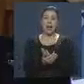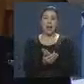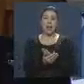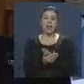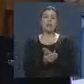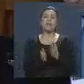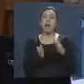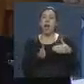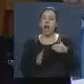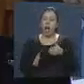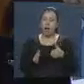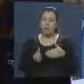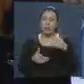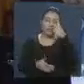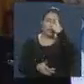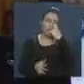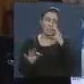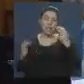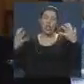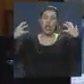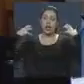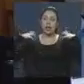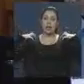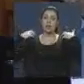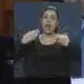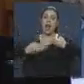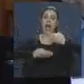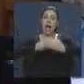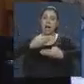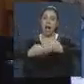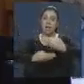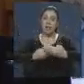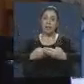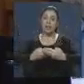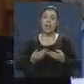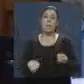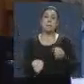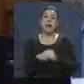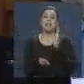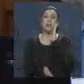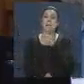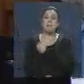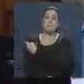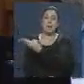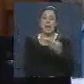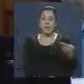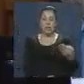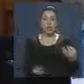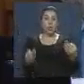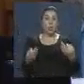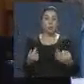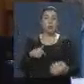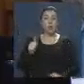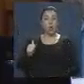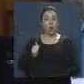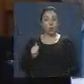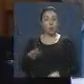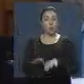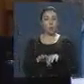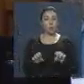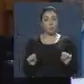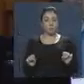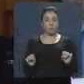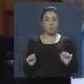camino serio y responsable para seguir avanzando y acumulando a más beneficiarios. Y justamente porque cumplimos los